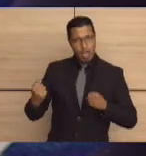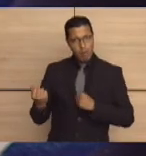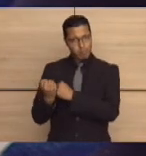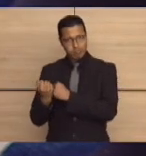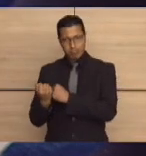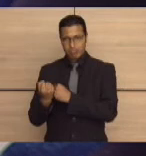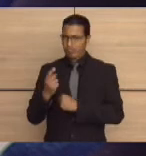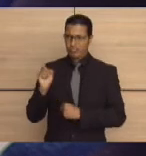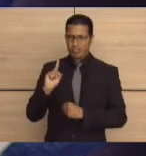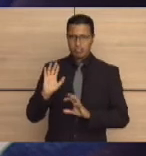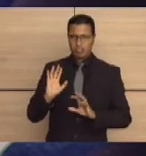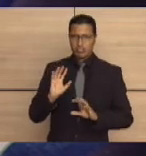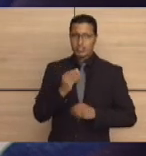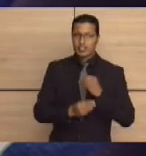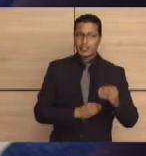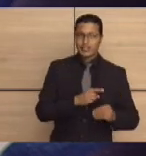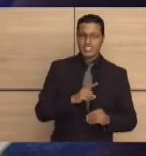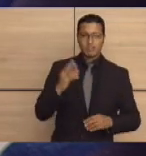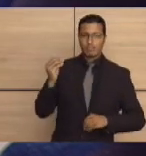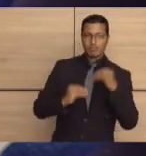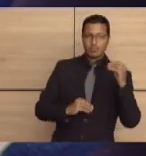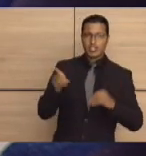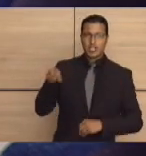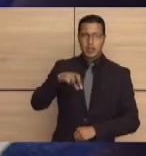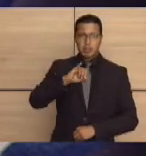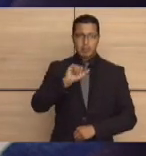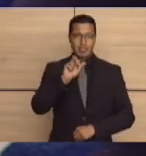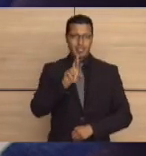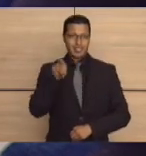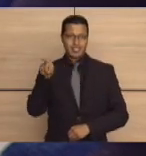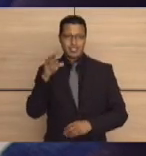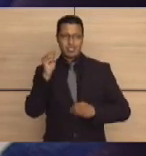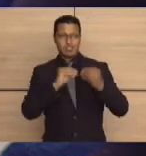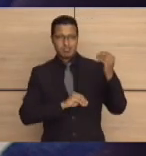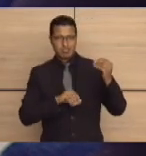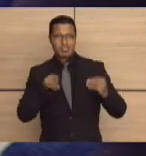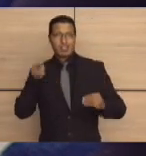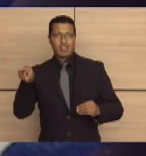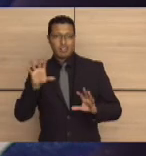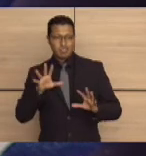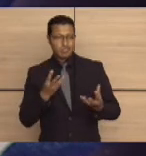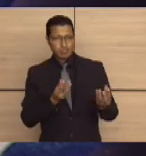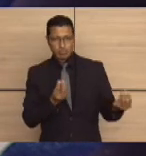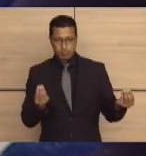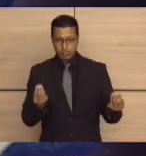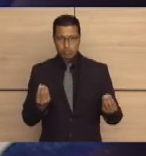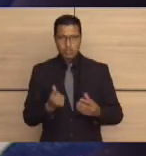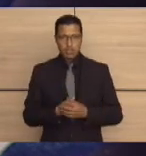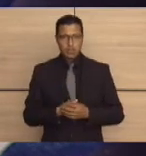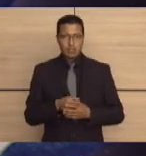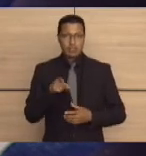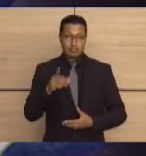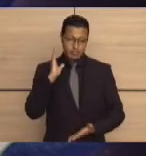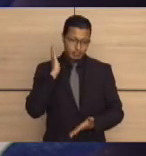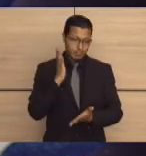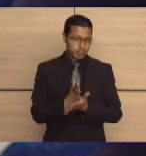la sentencia de muerte de Piar cuando Piar se opuso a los avances del Ejército Libertador. Y eso fue muy